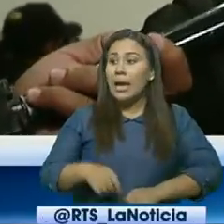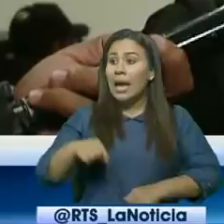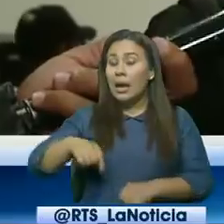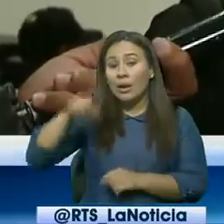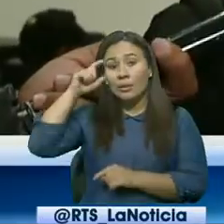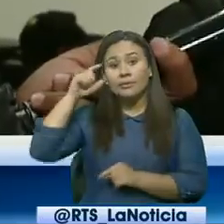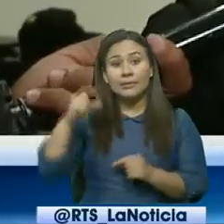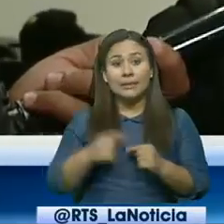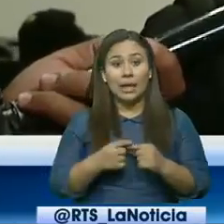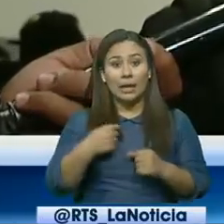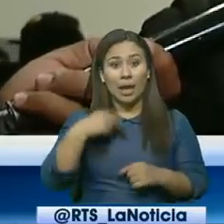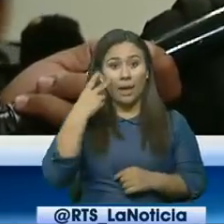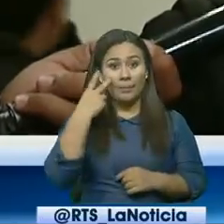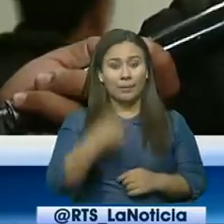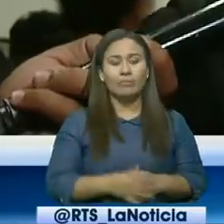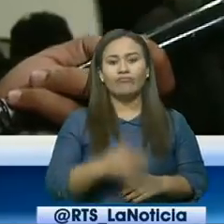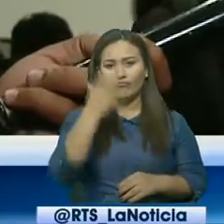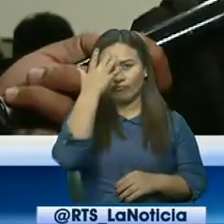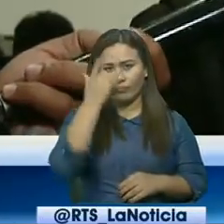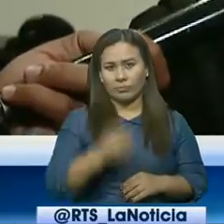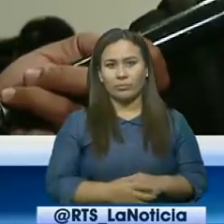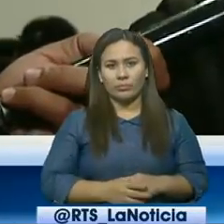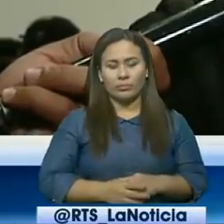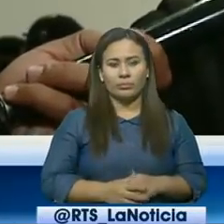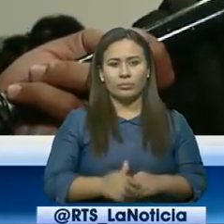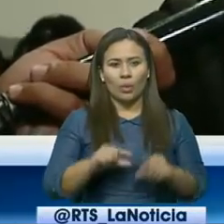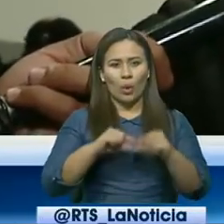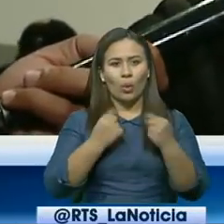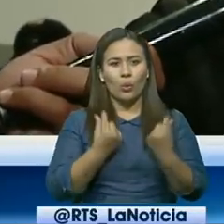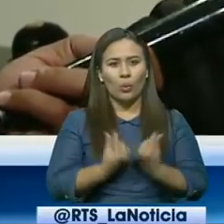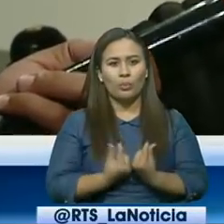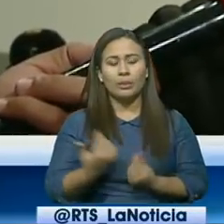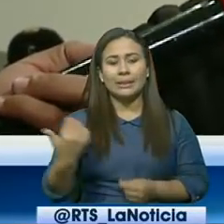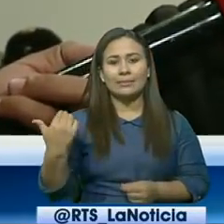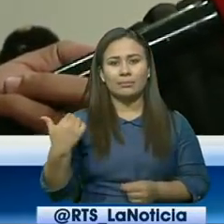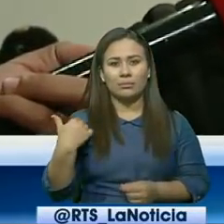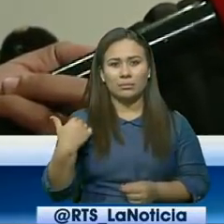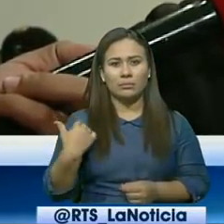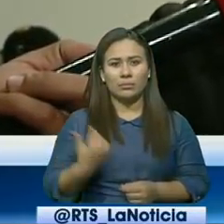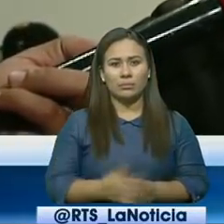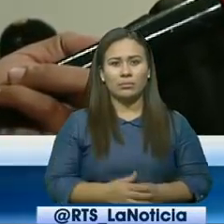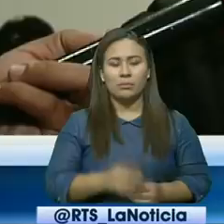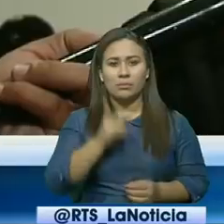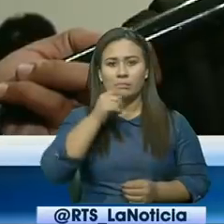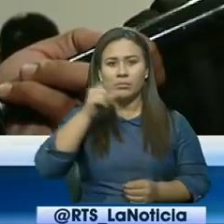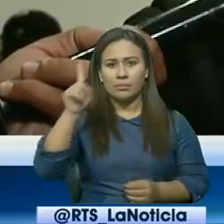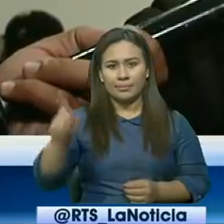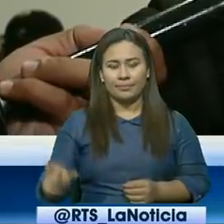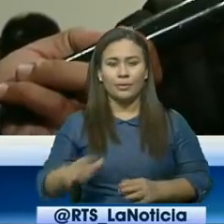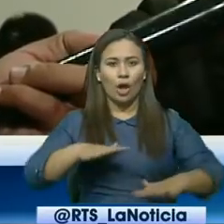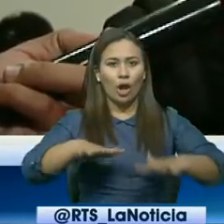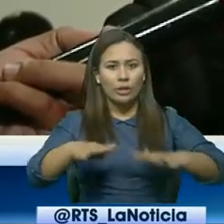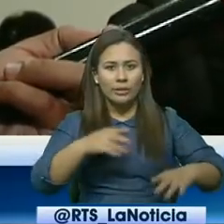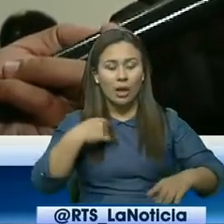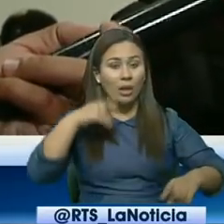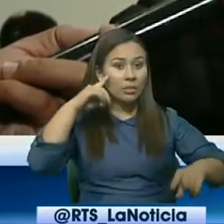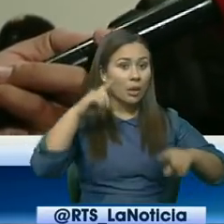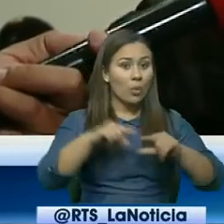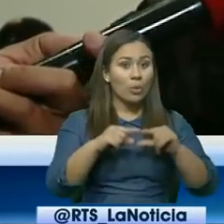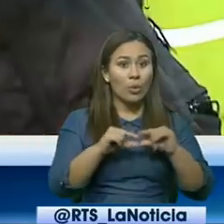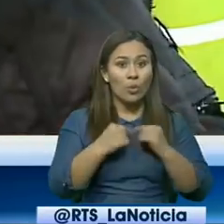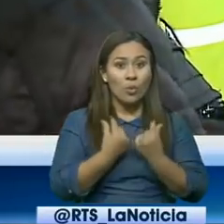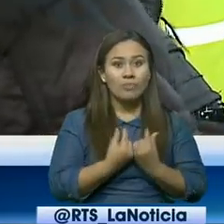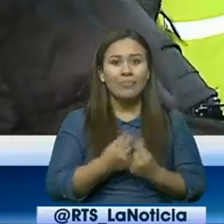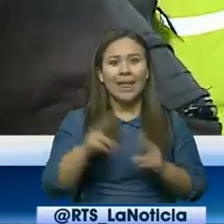esto por qué razones de una organización que tenemos un organizador que es la persona que conocemos como alias ojos